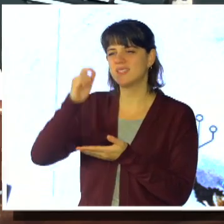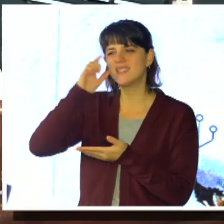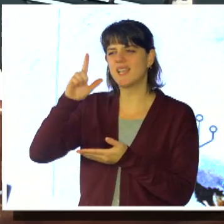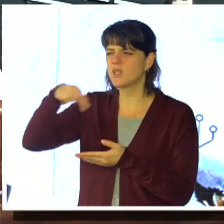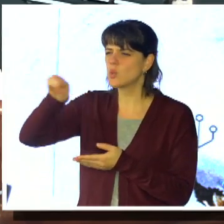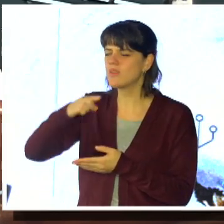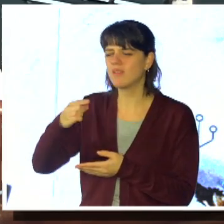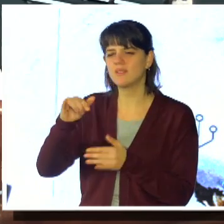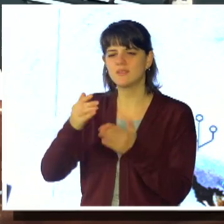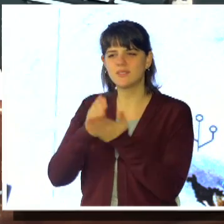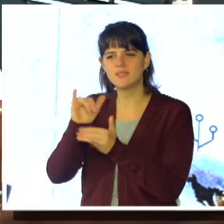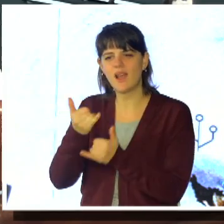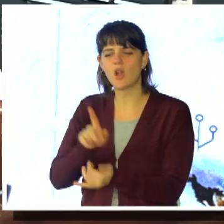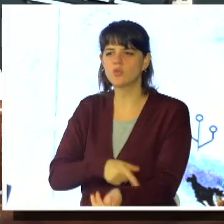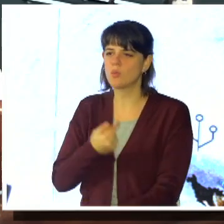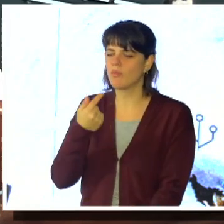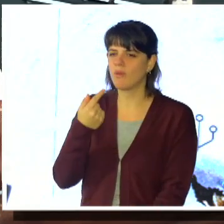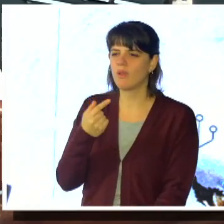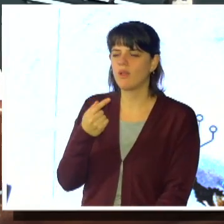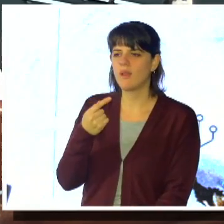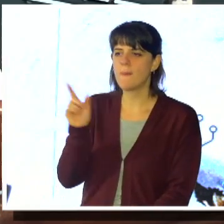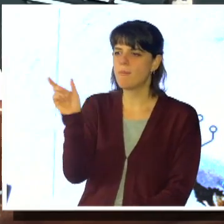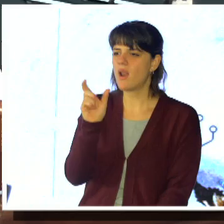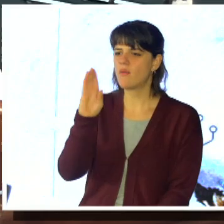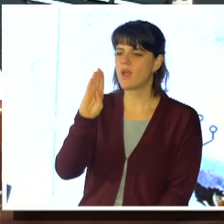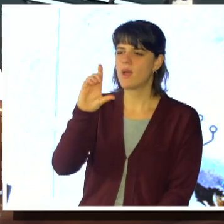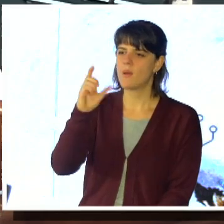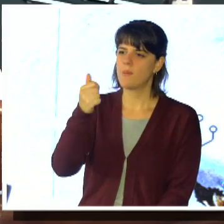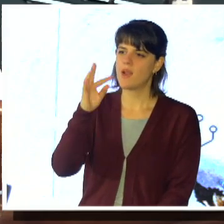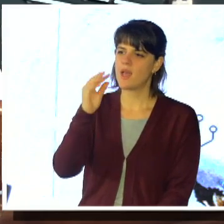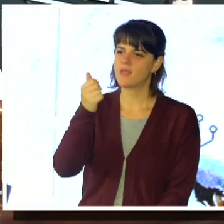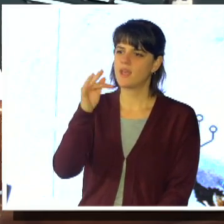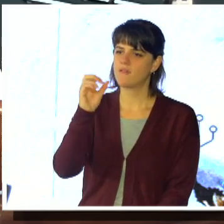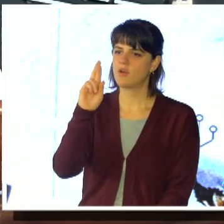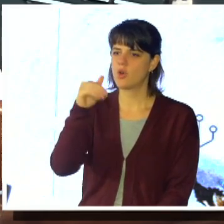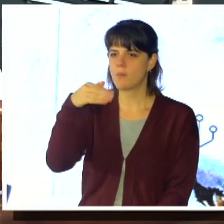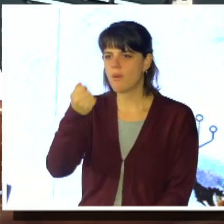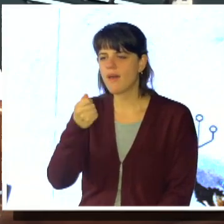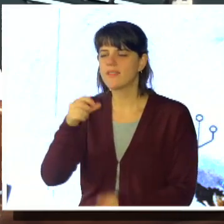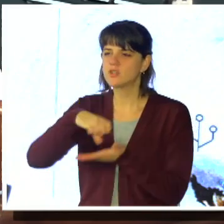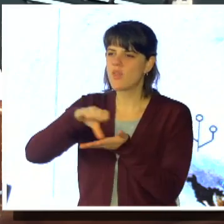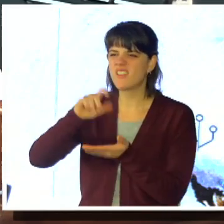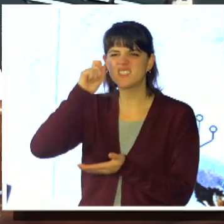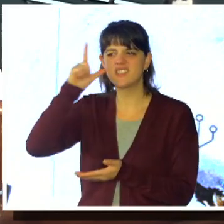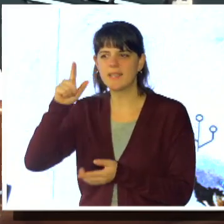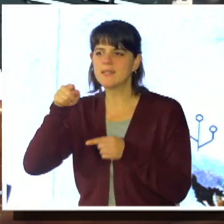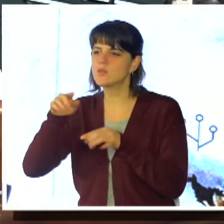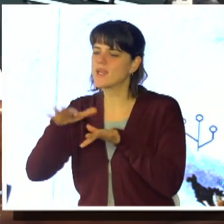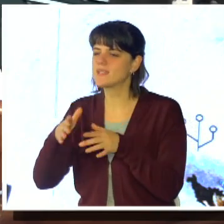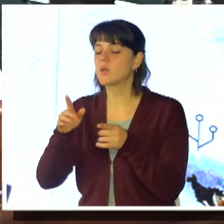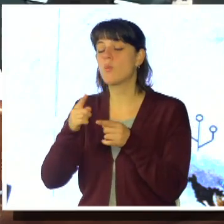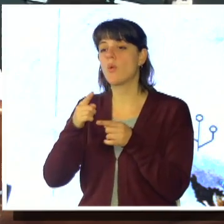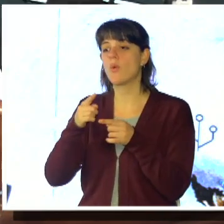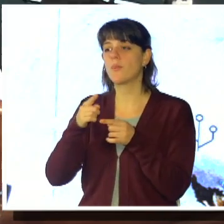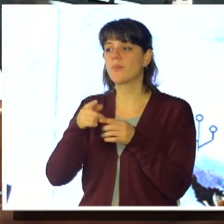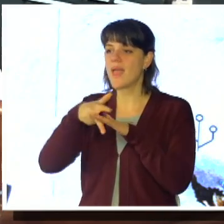de plataformas de ciudades inteligentes, pero especialmente lo relacionamos con esto de la gestión de la movilidad. Pero lo cierto es que es una herramienta mucho